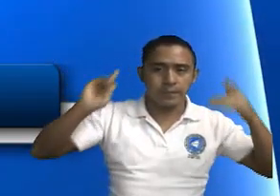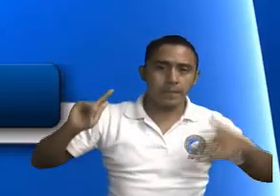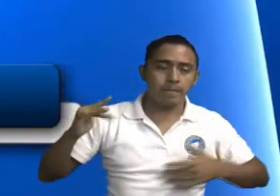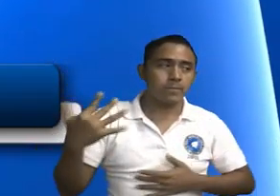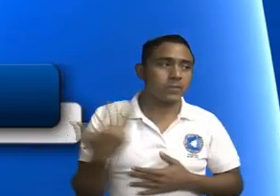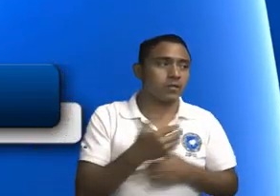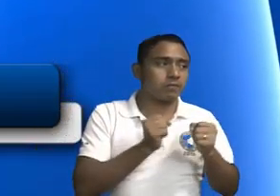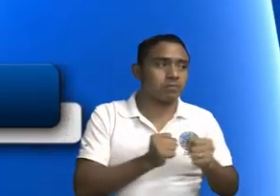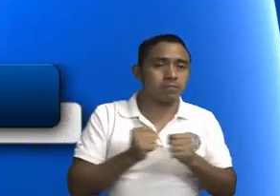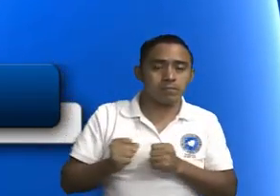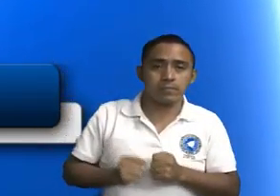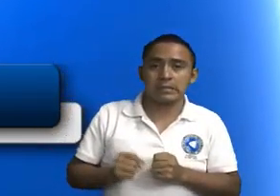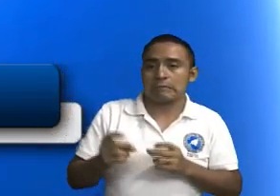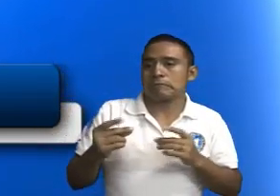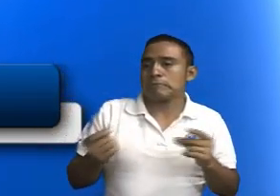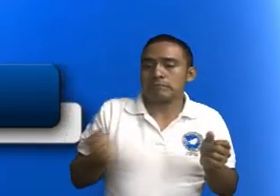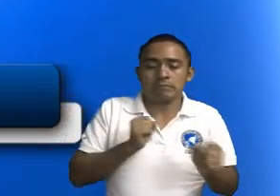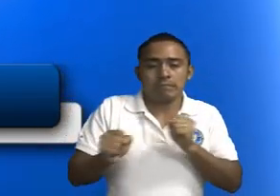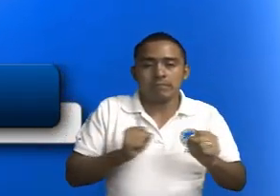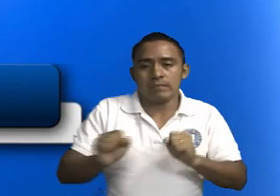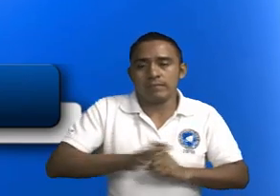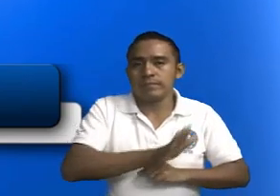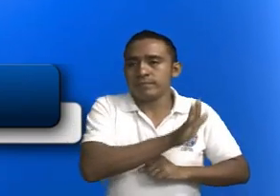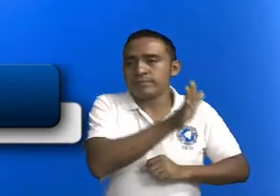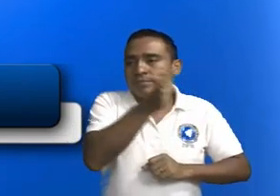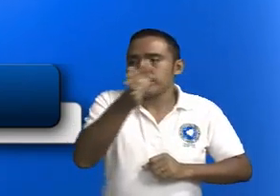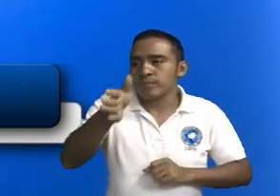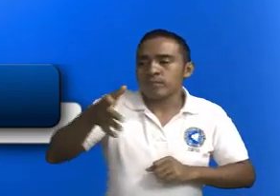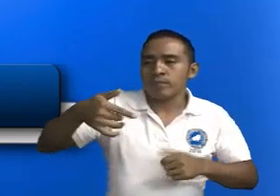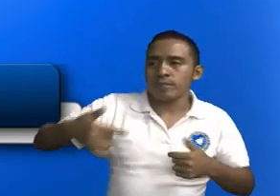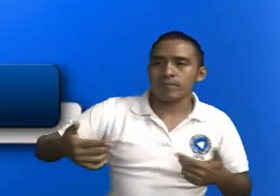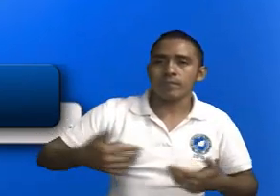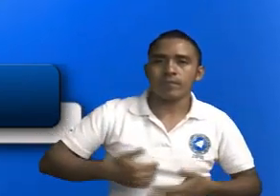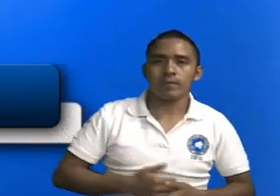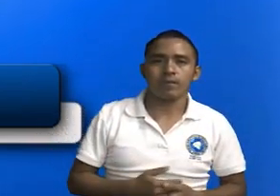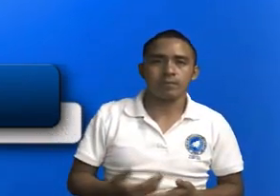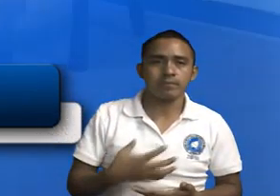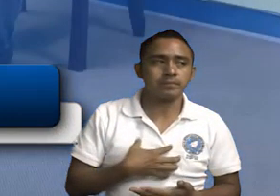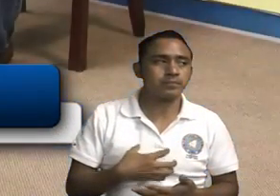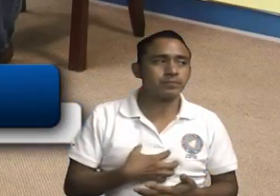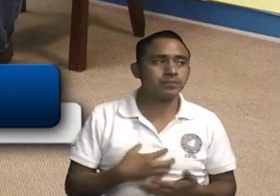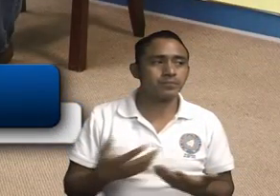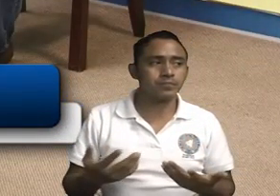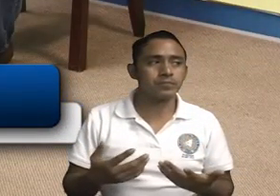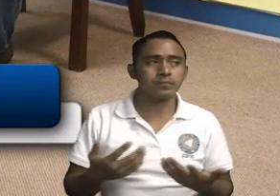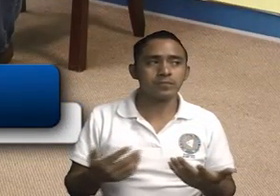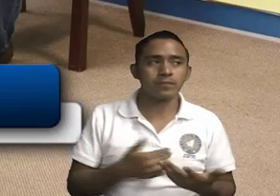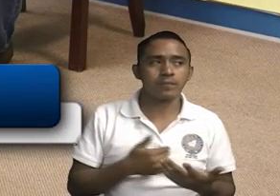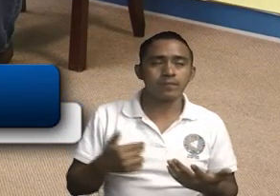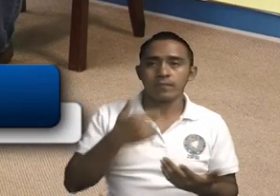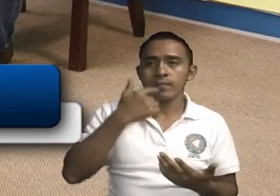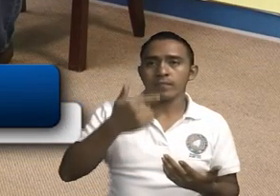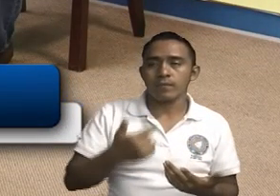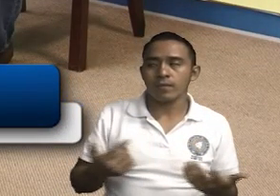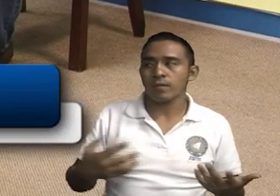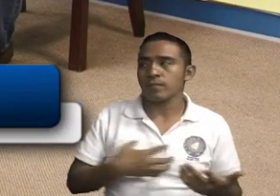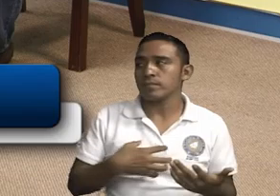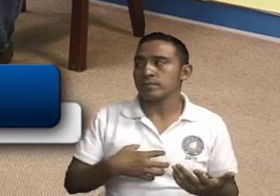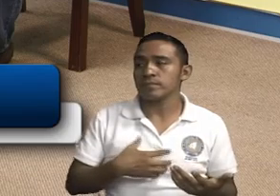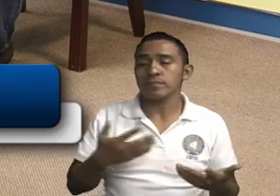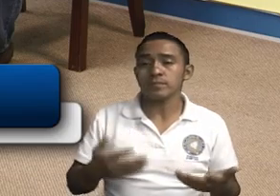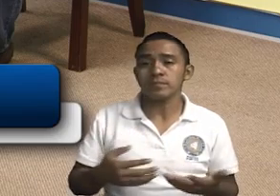hombres inmediatamente que presentan los síntomas o que, como dicen popularmente, no